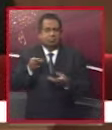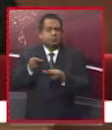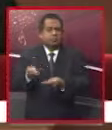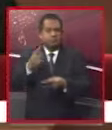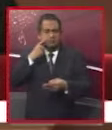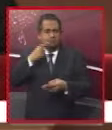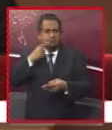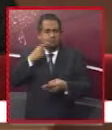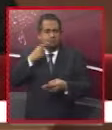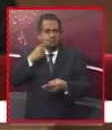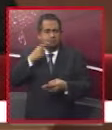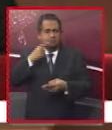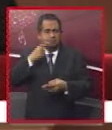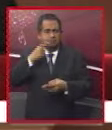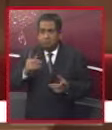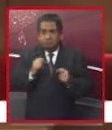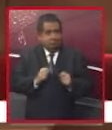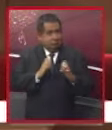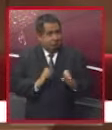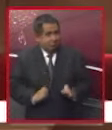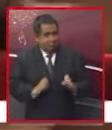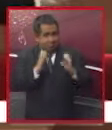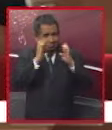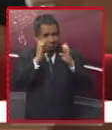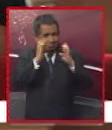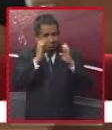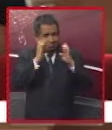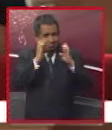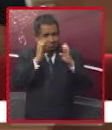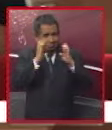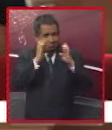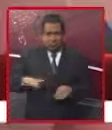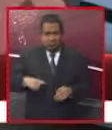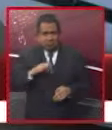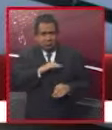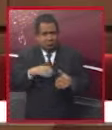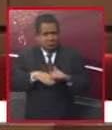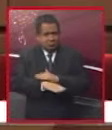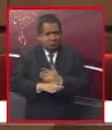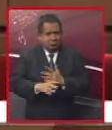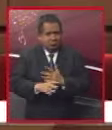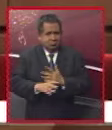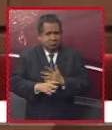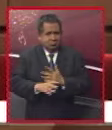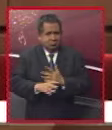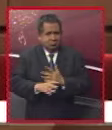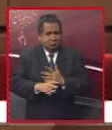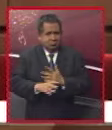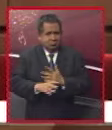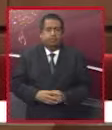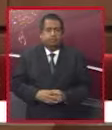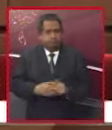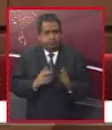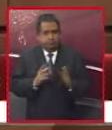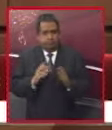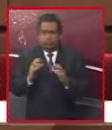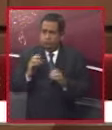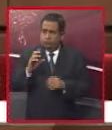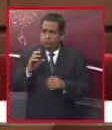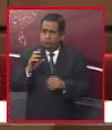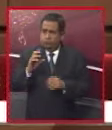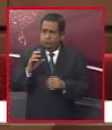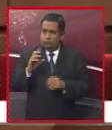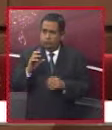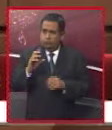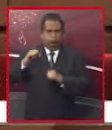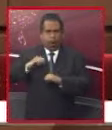dispuesto a entrar en los edificios, en las oficinas públicas. Ya la propia oficina